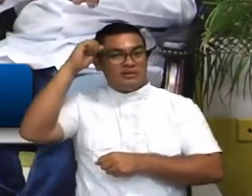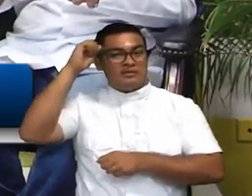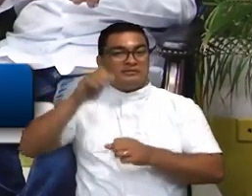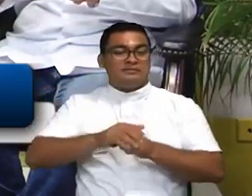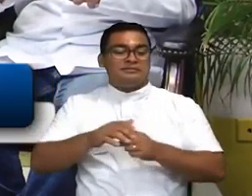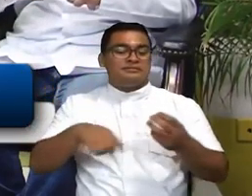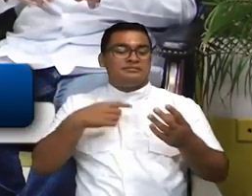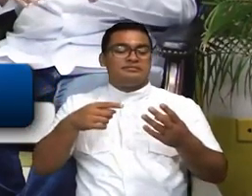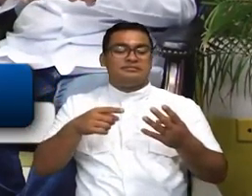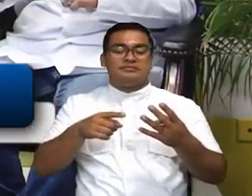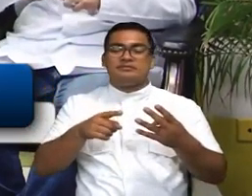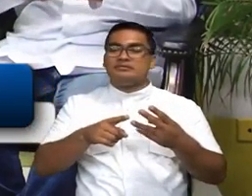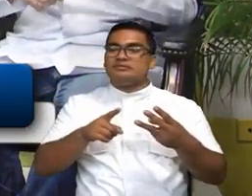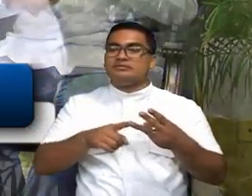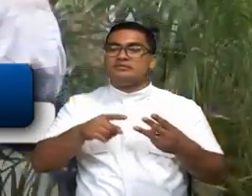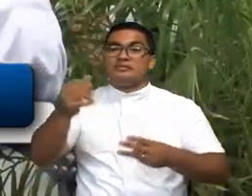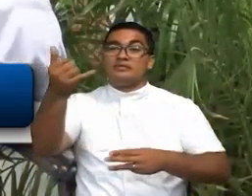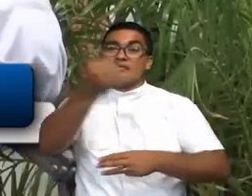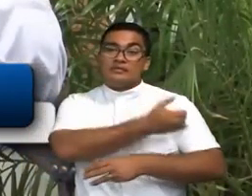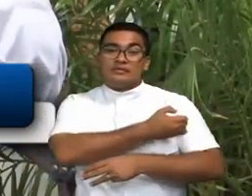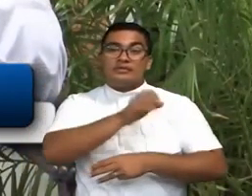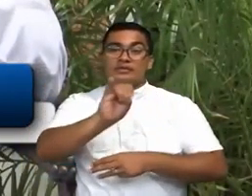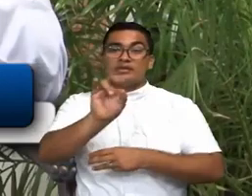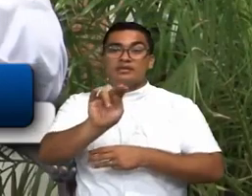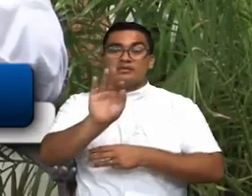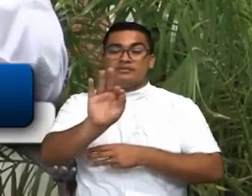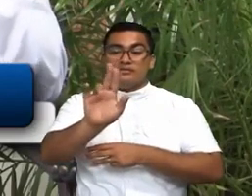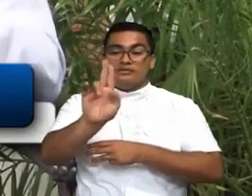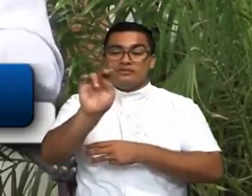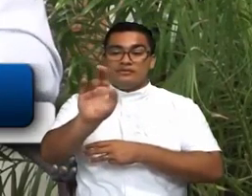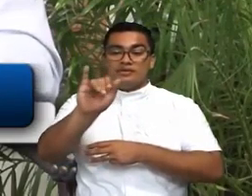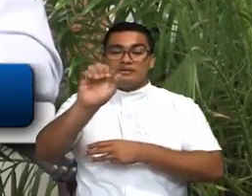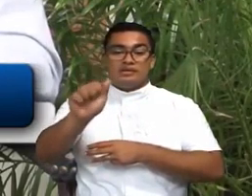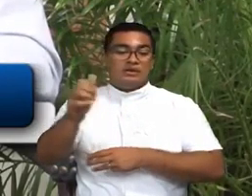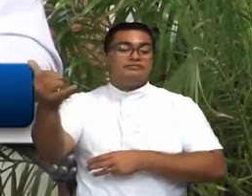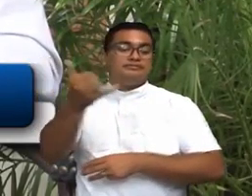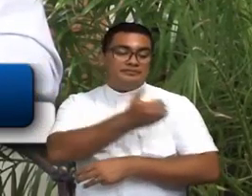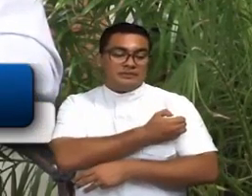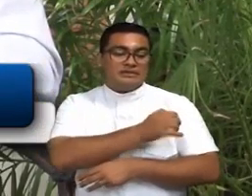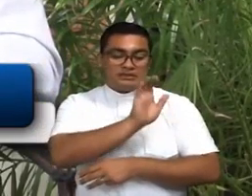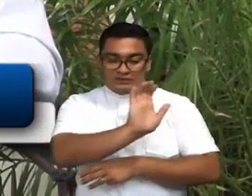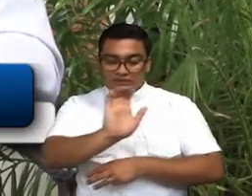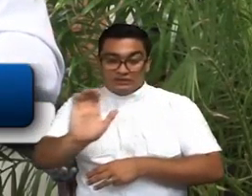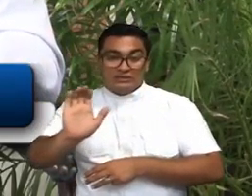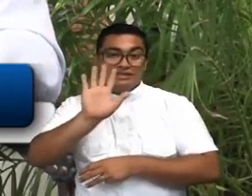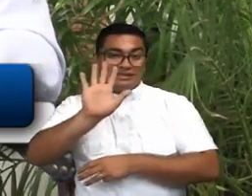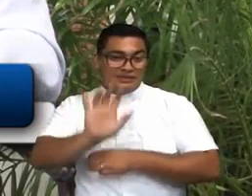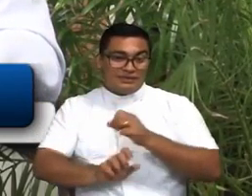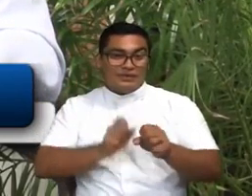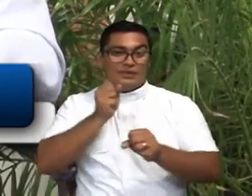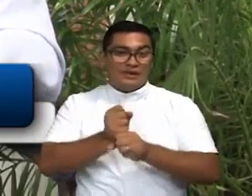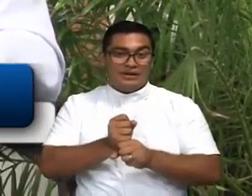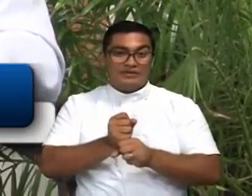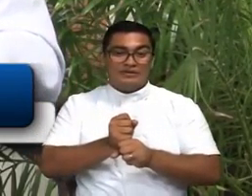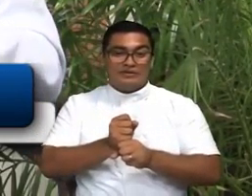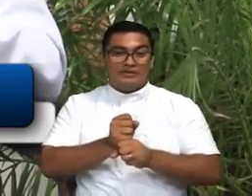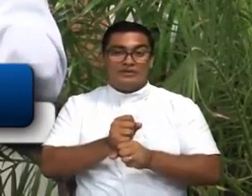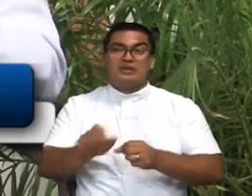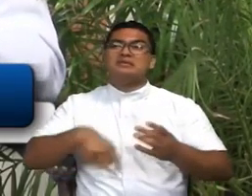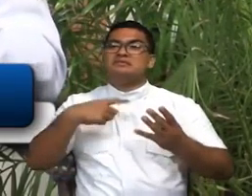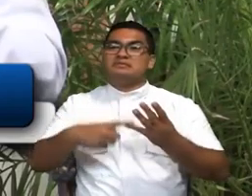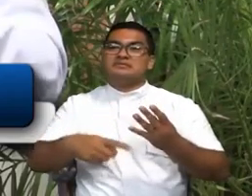de dos tipos, uh-huh. Lo que es para niños menores de 5 años, uh-huh. ¿Ya? Y para ya mayores de 5 años. Esa se le puede aplicar ya